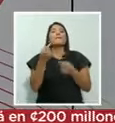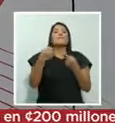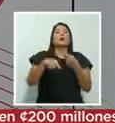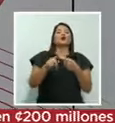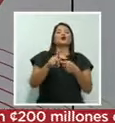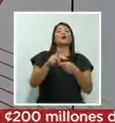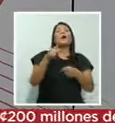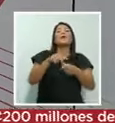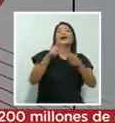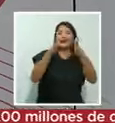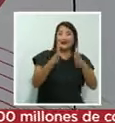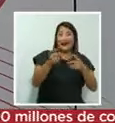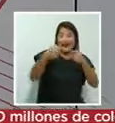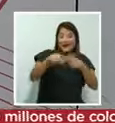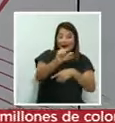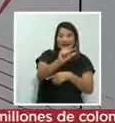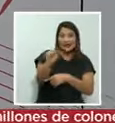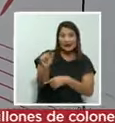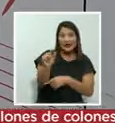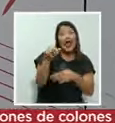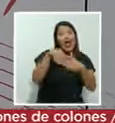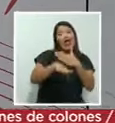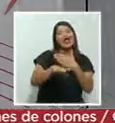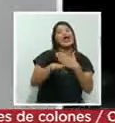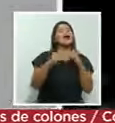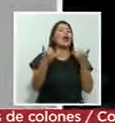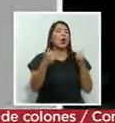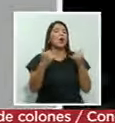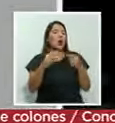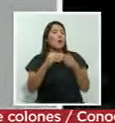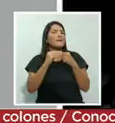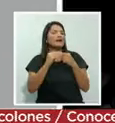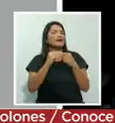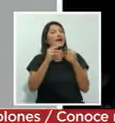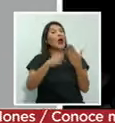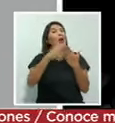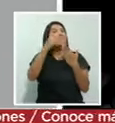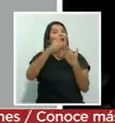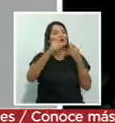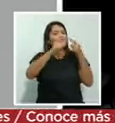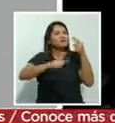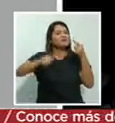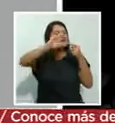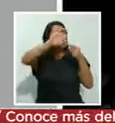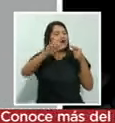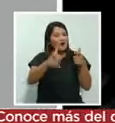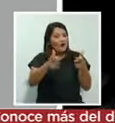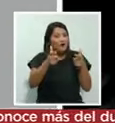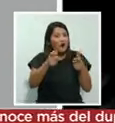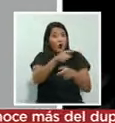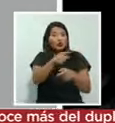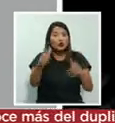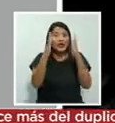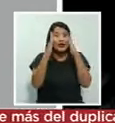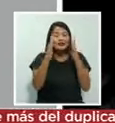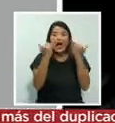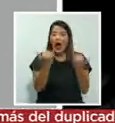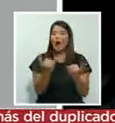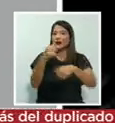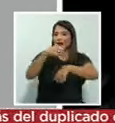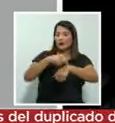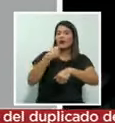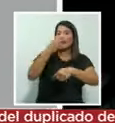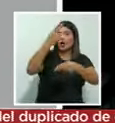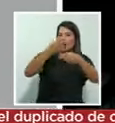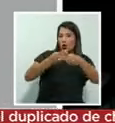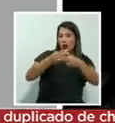semana, precisamente en la protagonista del programa, que es La Rueda de la Fortuna. Presten mucha atención porque yo en este momento les voy a dar el nombre